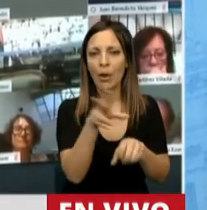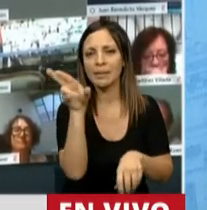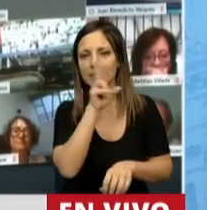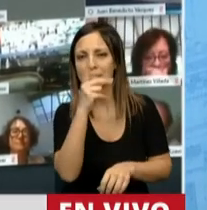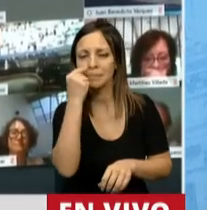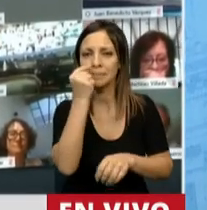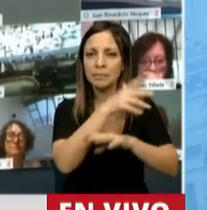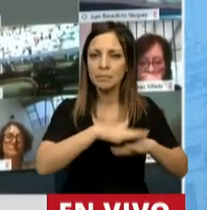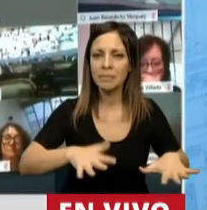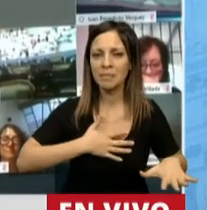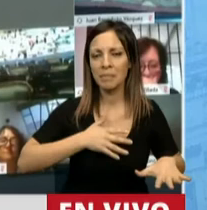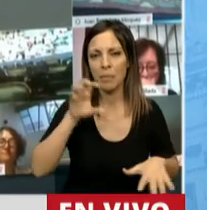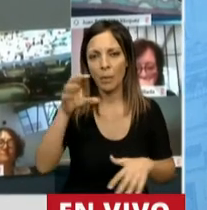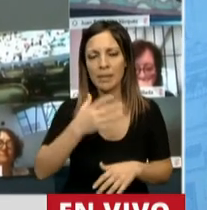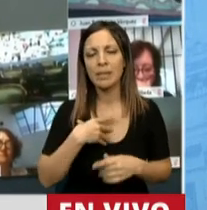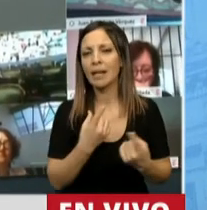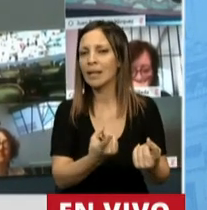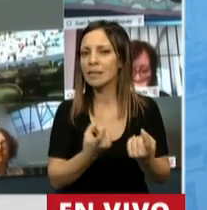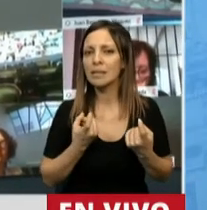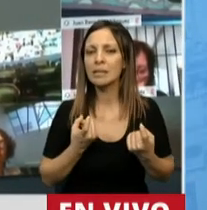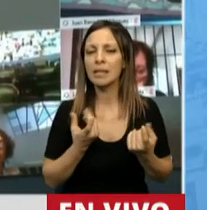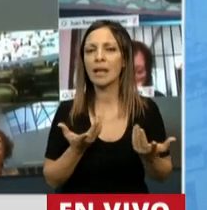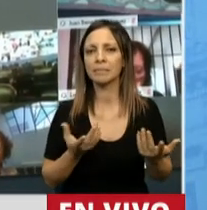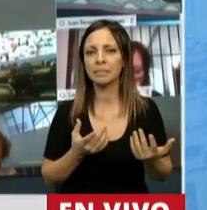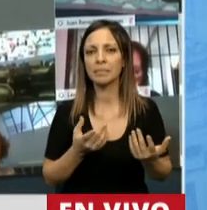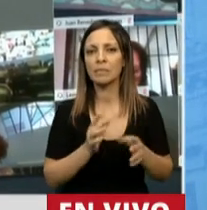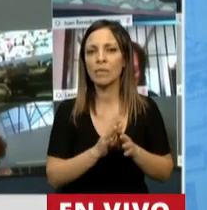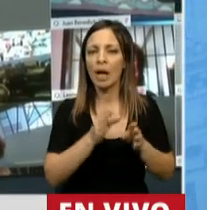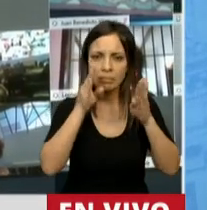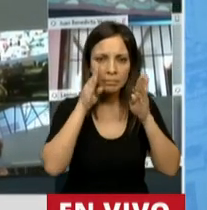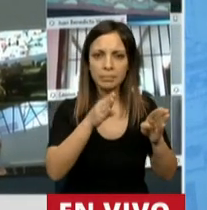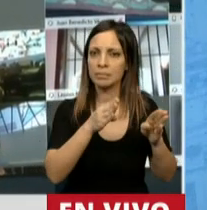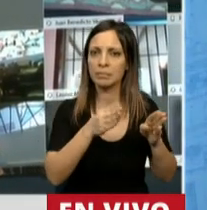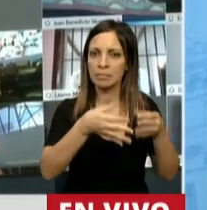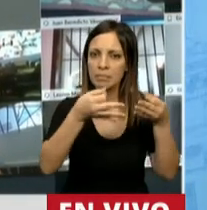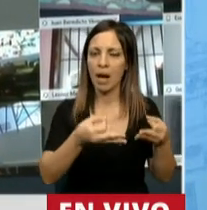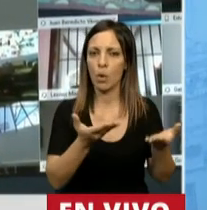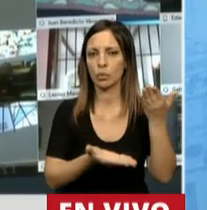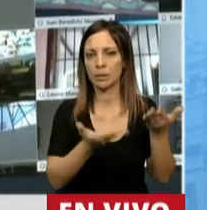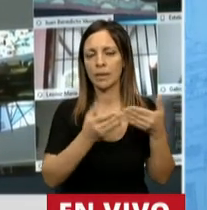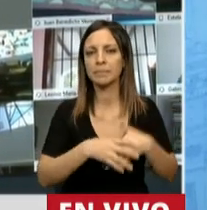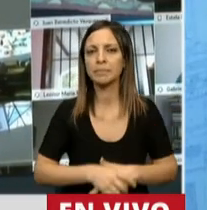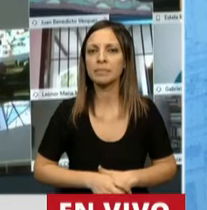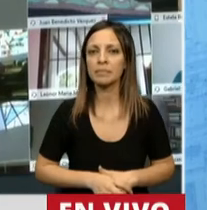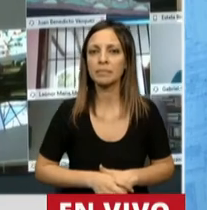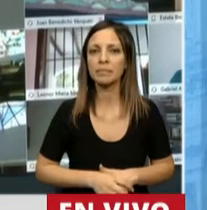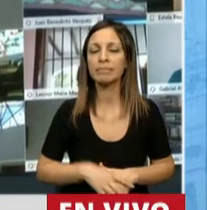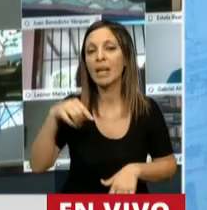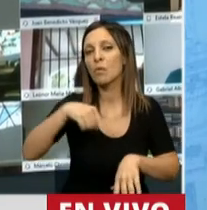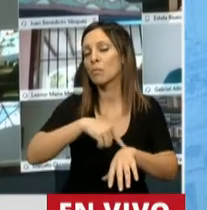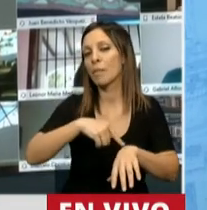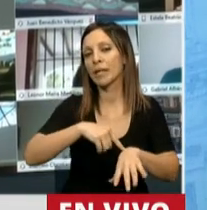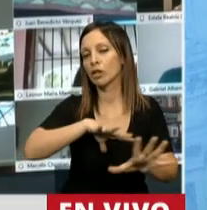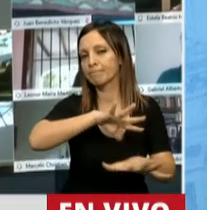mujeres y niños de mi provincia requieren de una asistencia más justa. Vivimos tiempos de crisis,